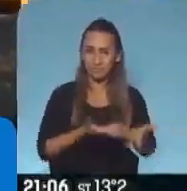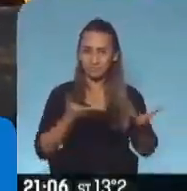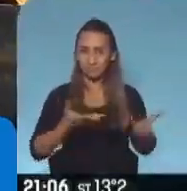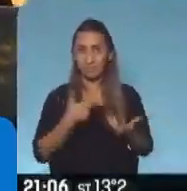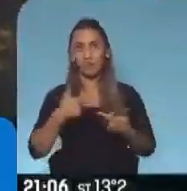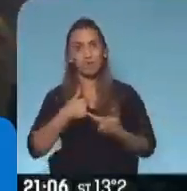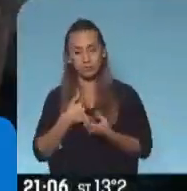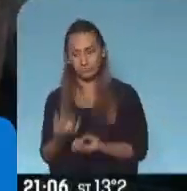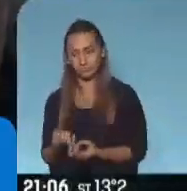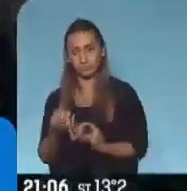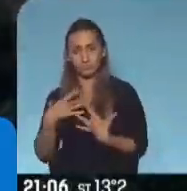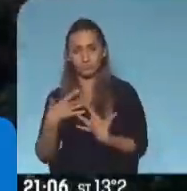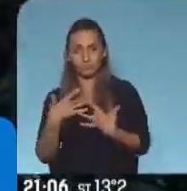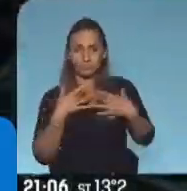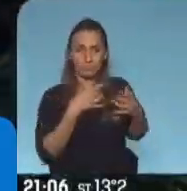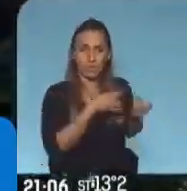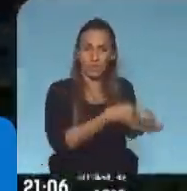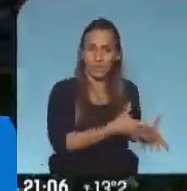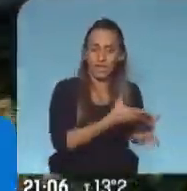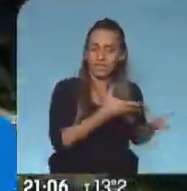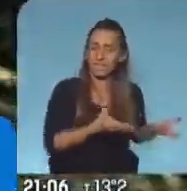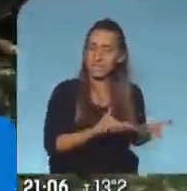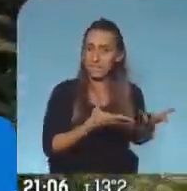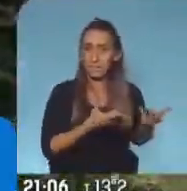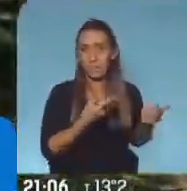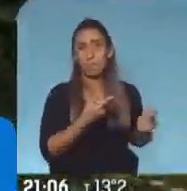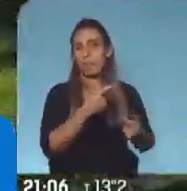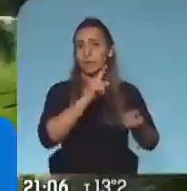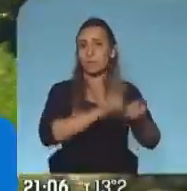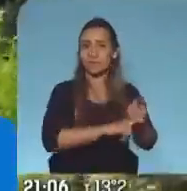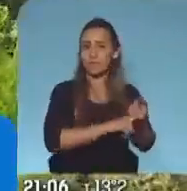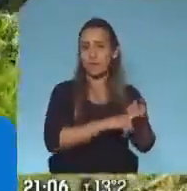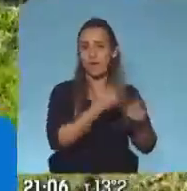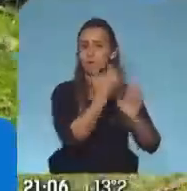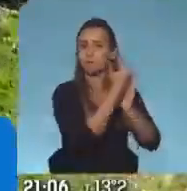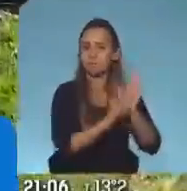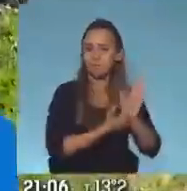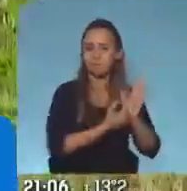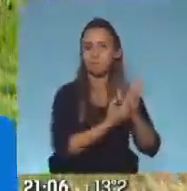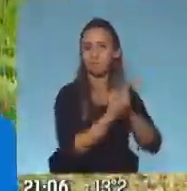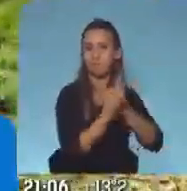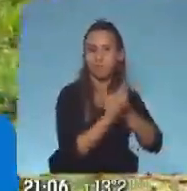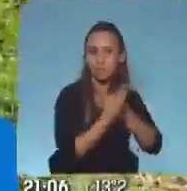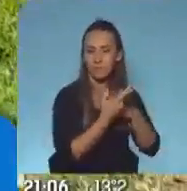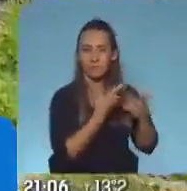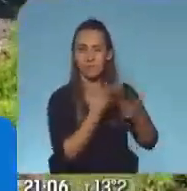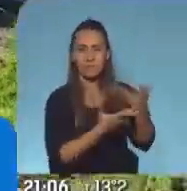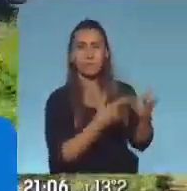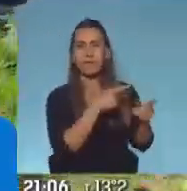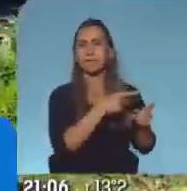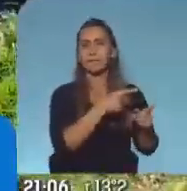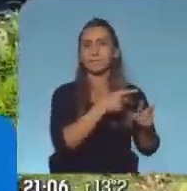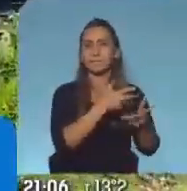De llevar el virus a mi casa. Es decir, dentro de todo, mi señora, viste, toma todas las precauciones. Me espera ella con lo que